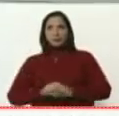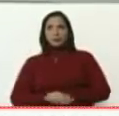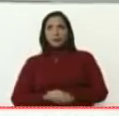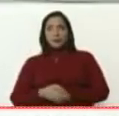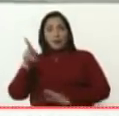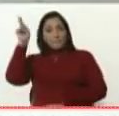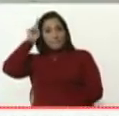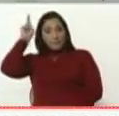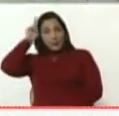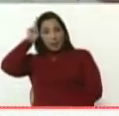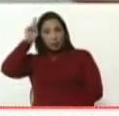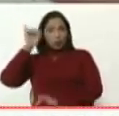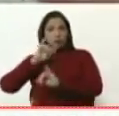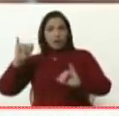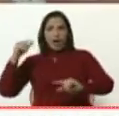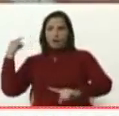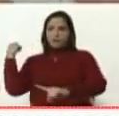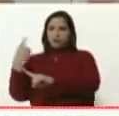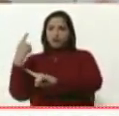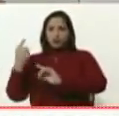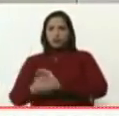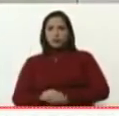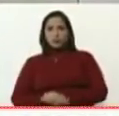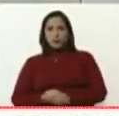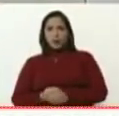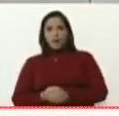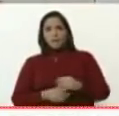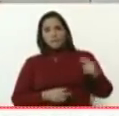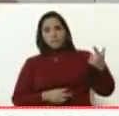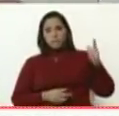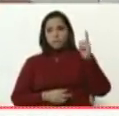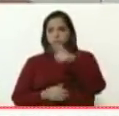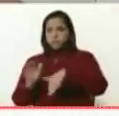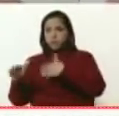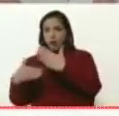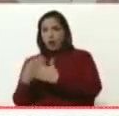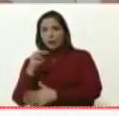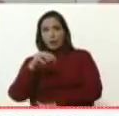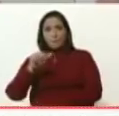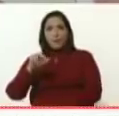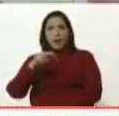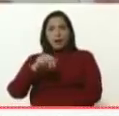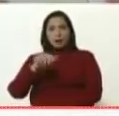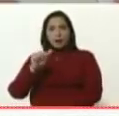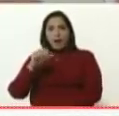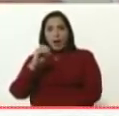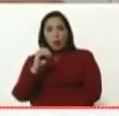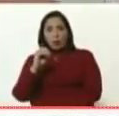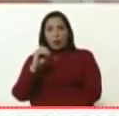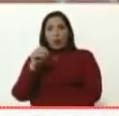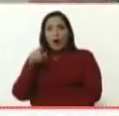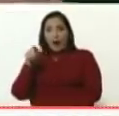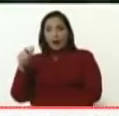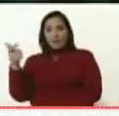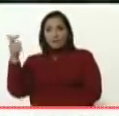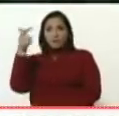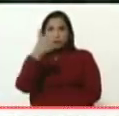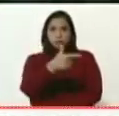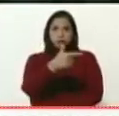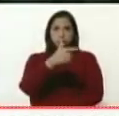Perú, después de recibir las instrucciones, se dirigen a Manaos, y luego en Manaos se dirigen